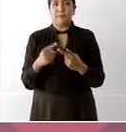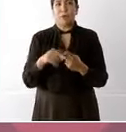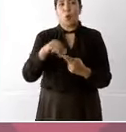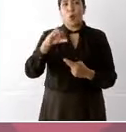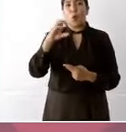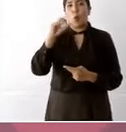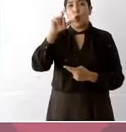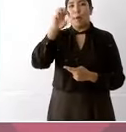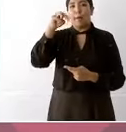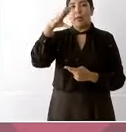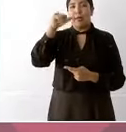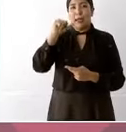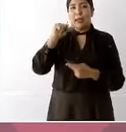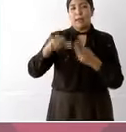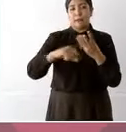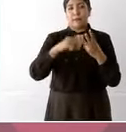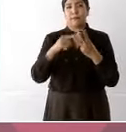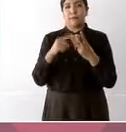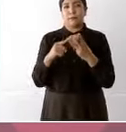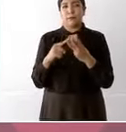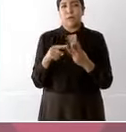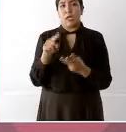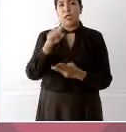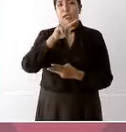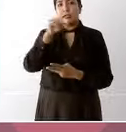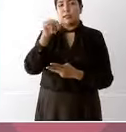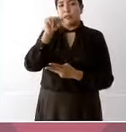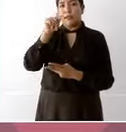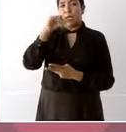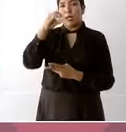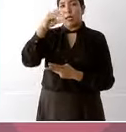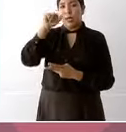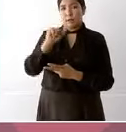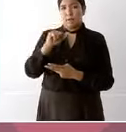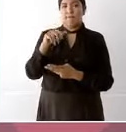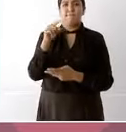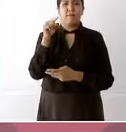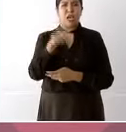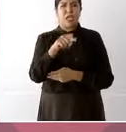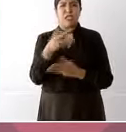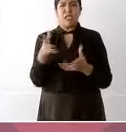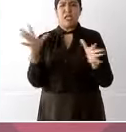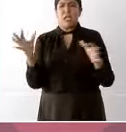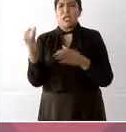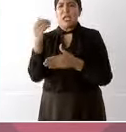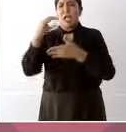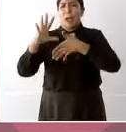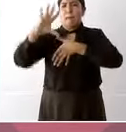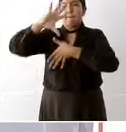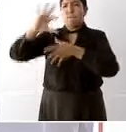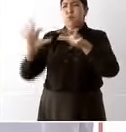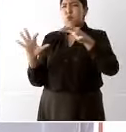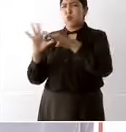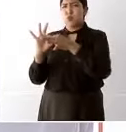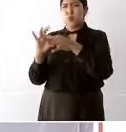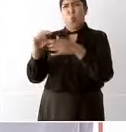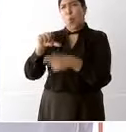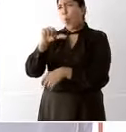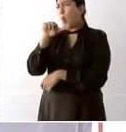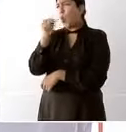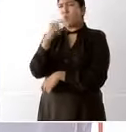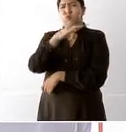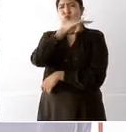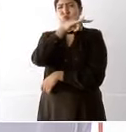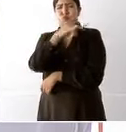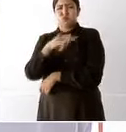ZK y FA y su posterior acoplamiento con Centroamérica. También es importante mencionar la visión integral